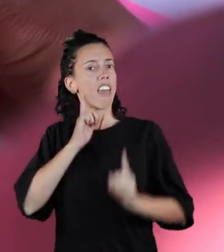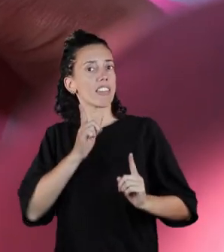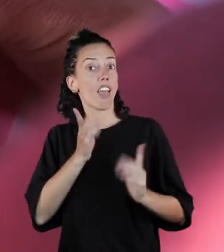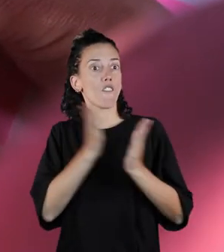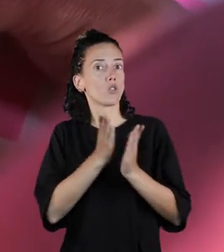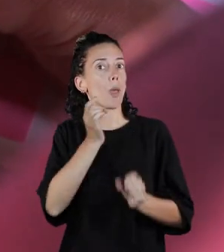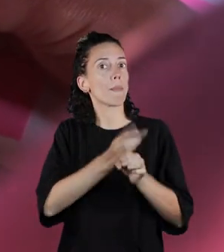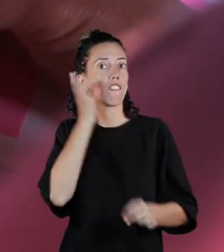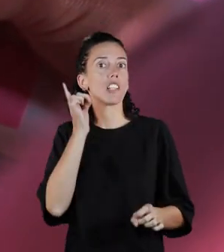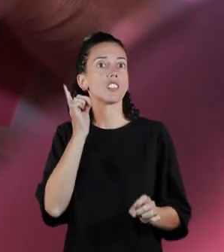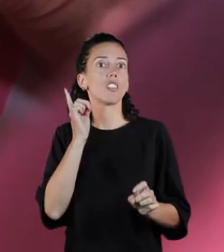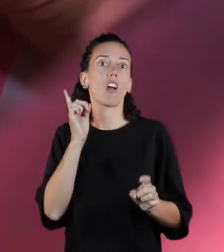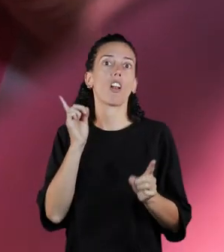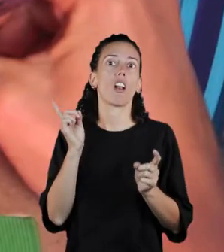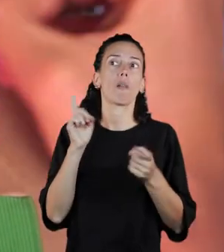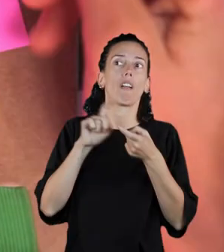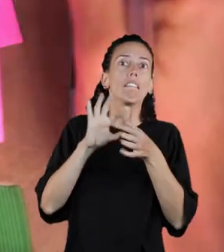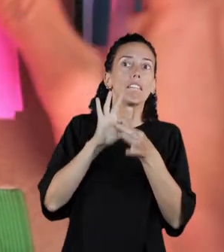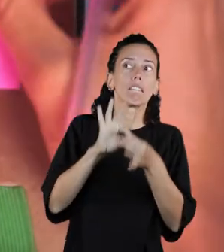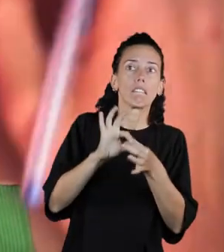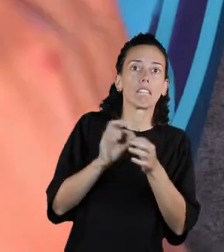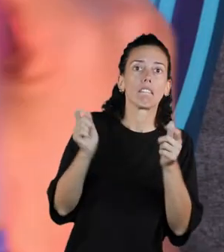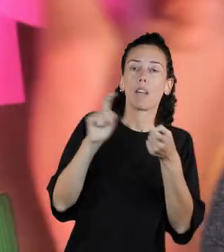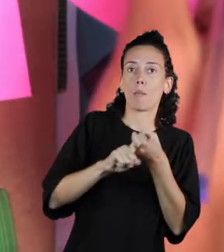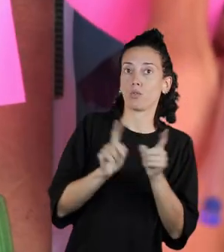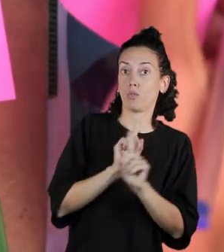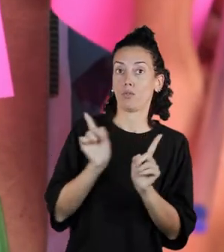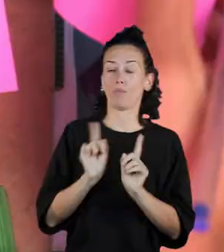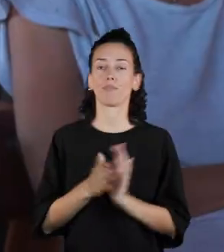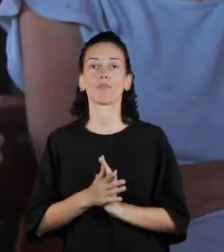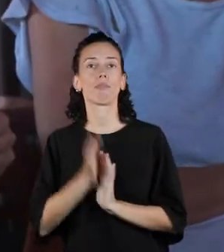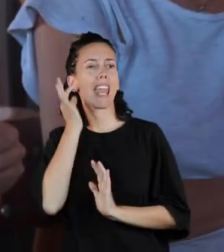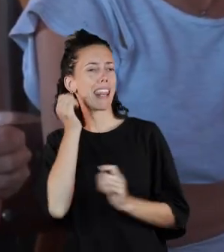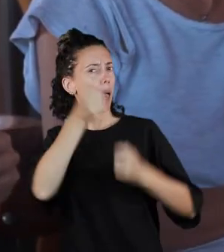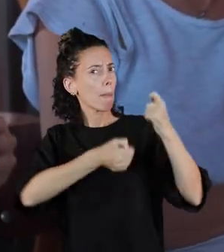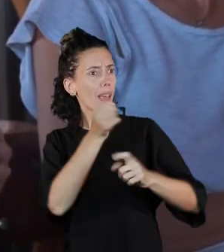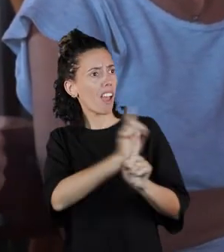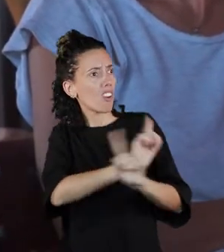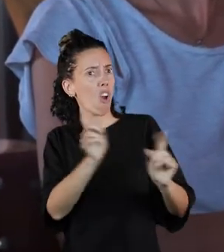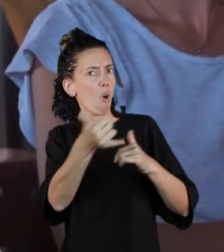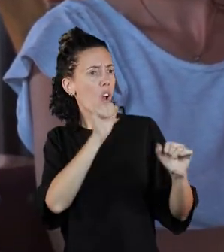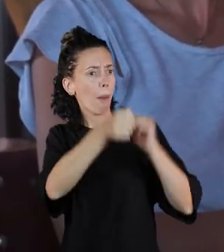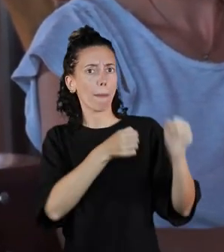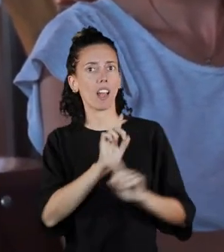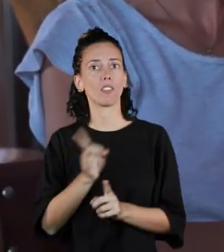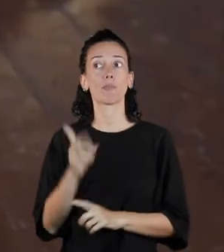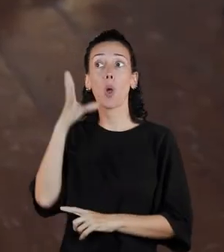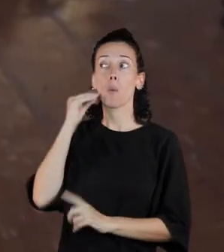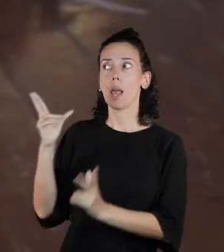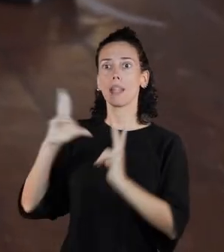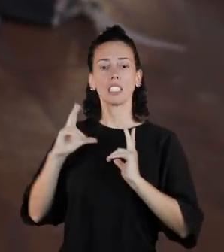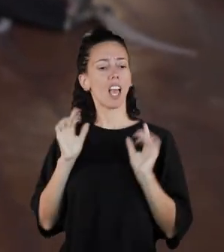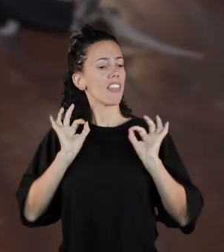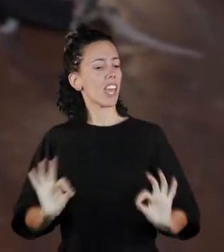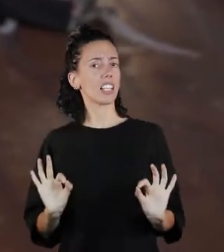Como eres mujer, tienes que estudiar y tener una profesión para que no dependas de un marido. Las niñas no pegan. Mi